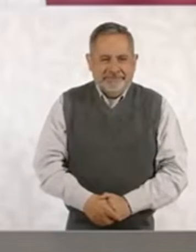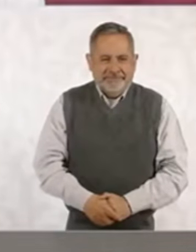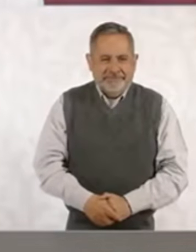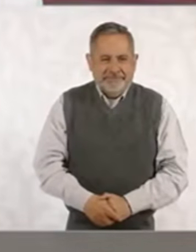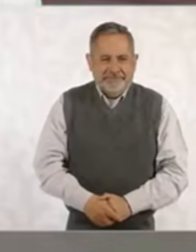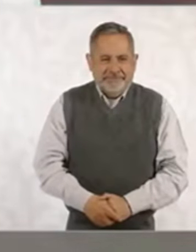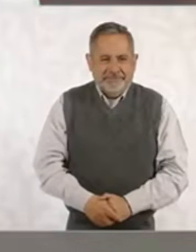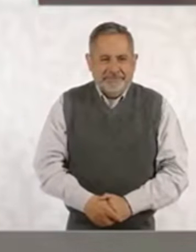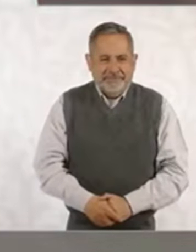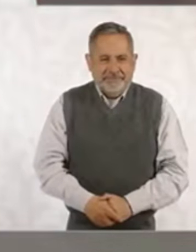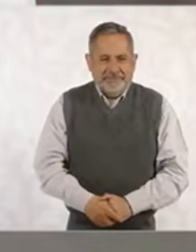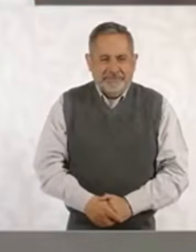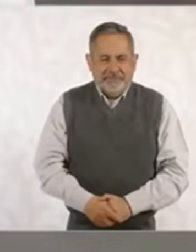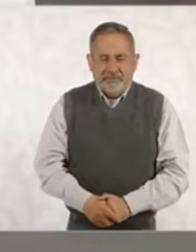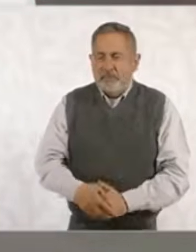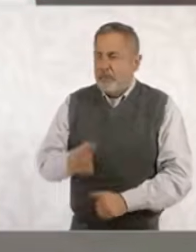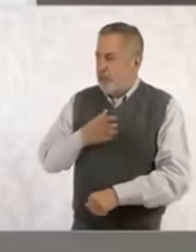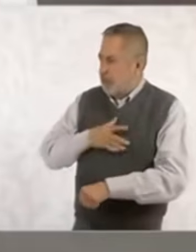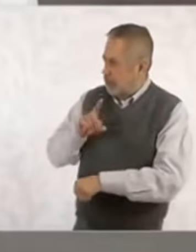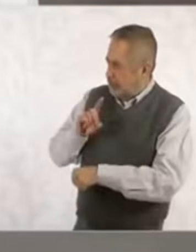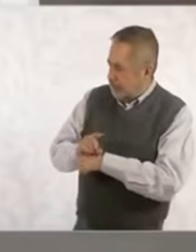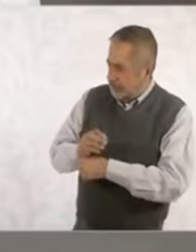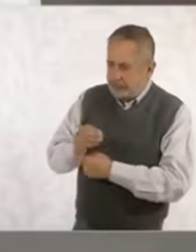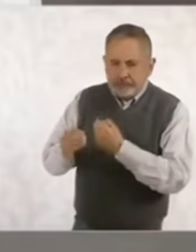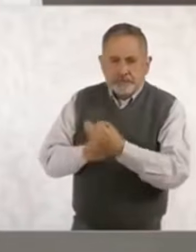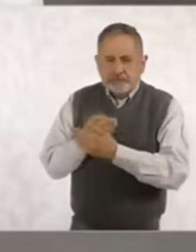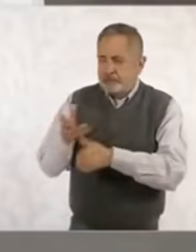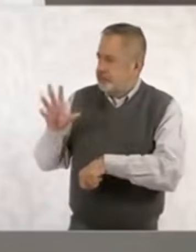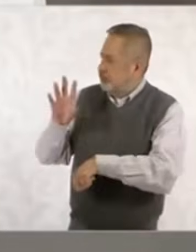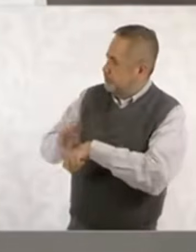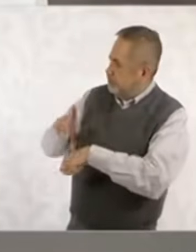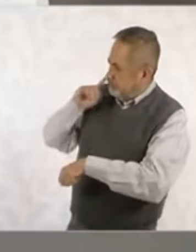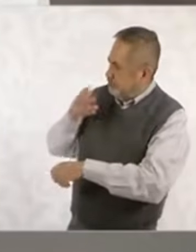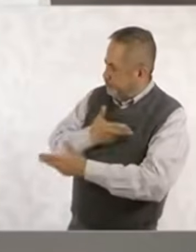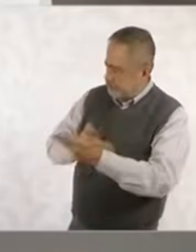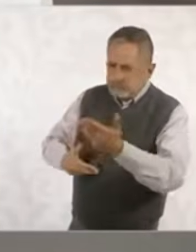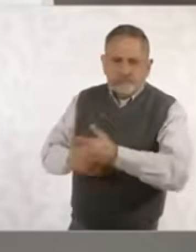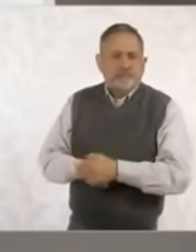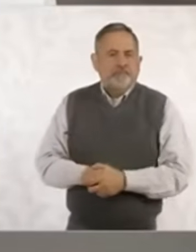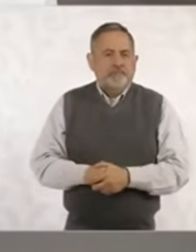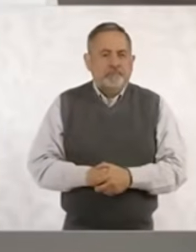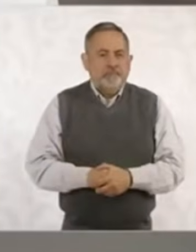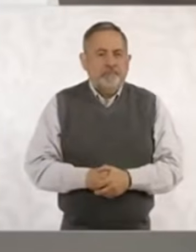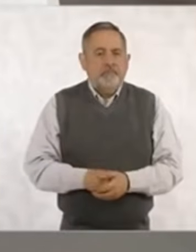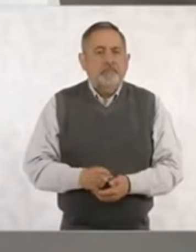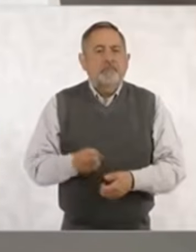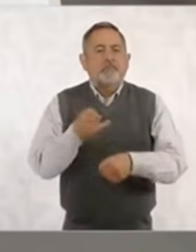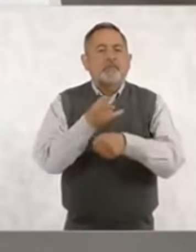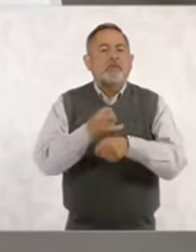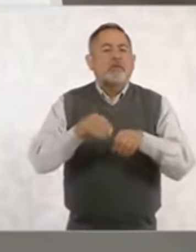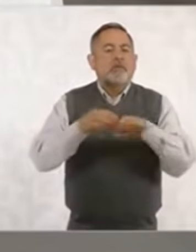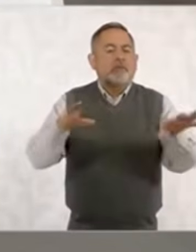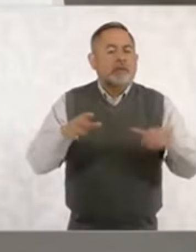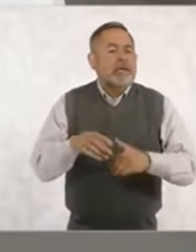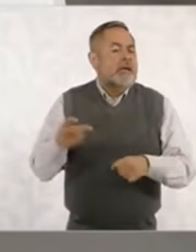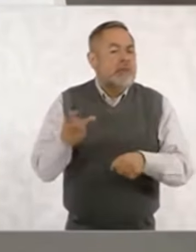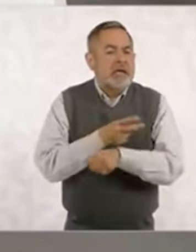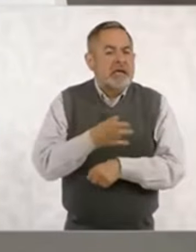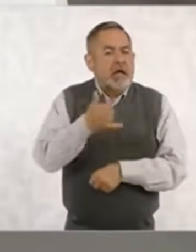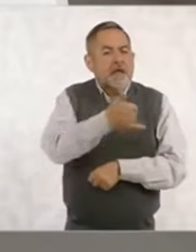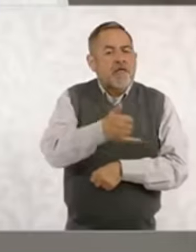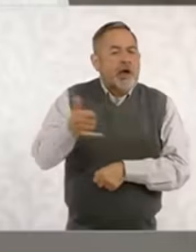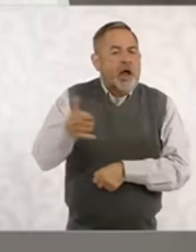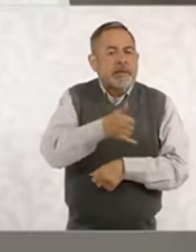Muy buenos días a todas y a todos. Con su permiso, Presidenta, informarles acerca de los avances del